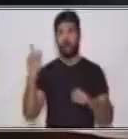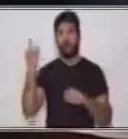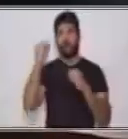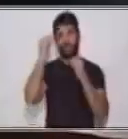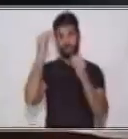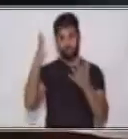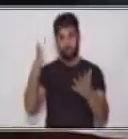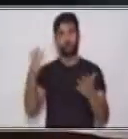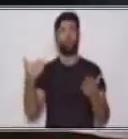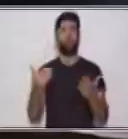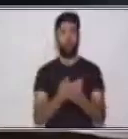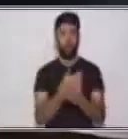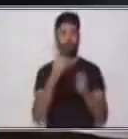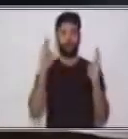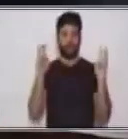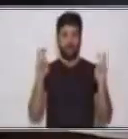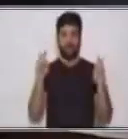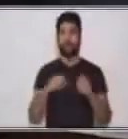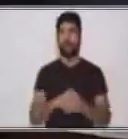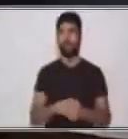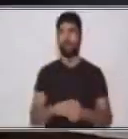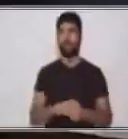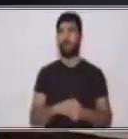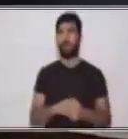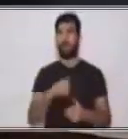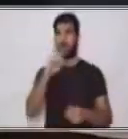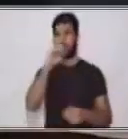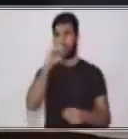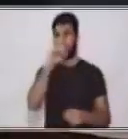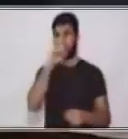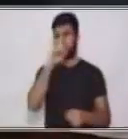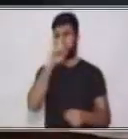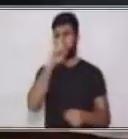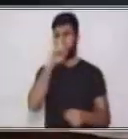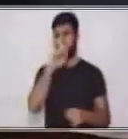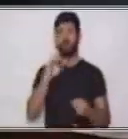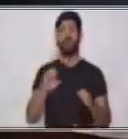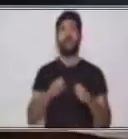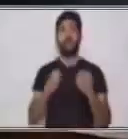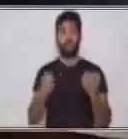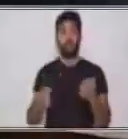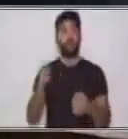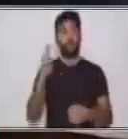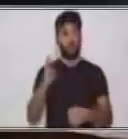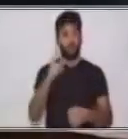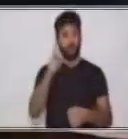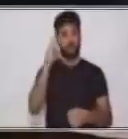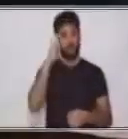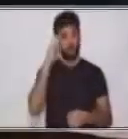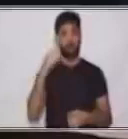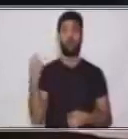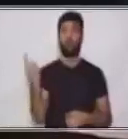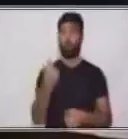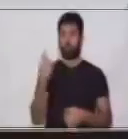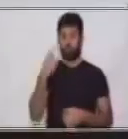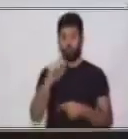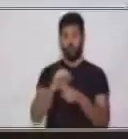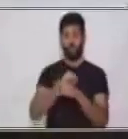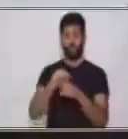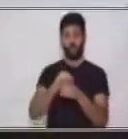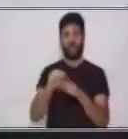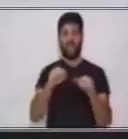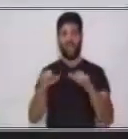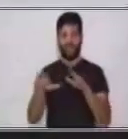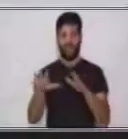también sobre este tema. Entonces, aparte de eso, siempre les recuerdo siempre tener presentes guardar sus actividades en